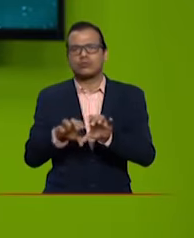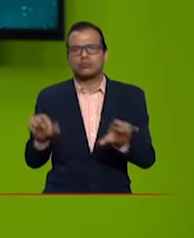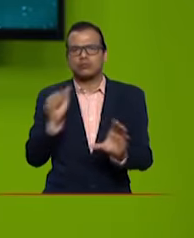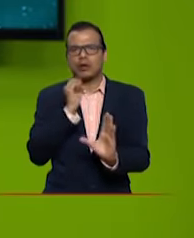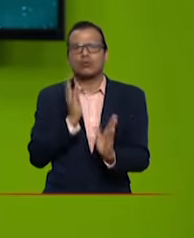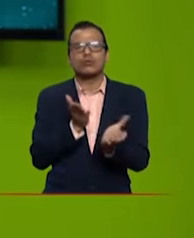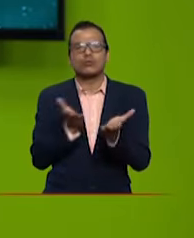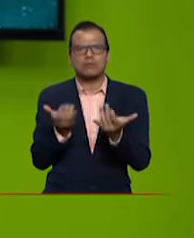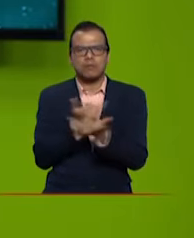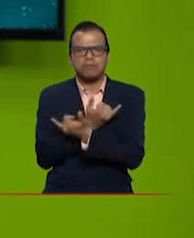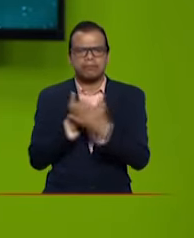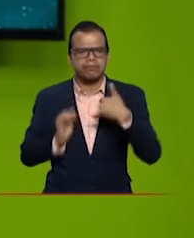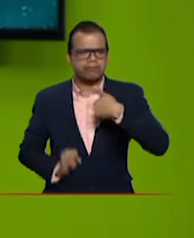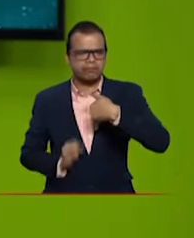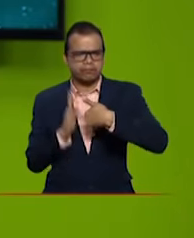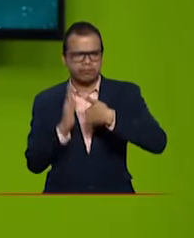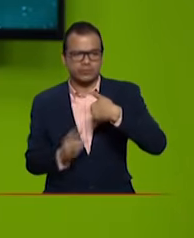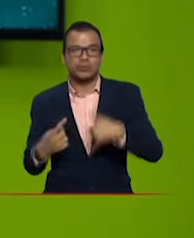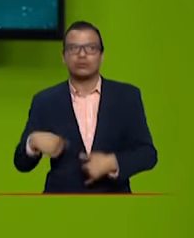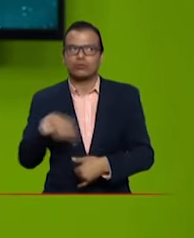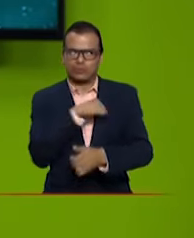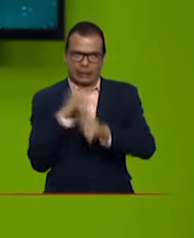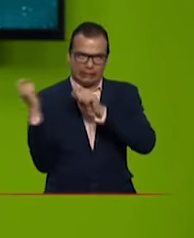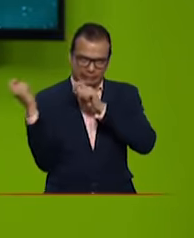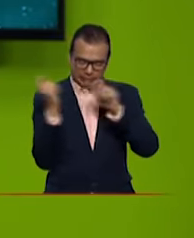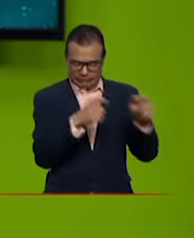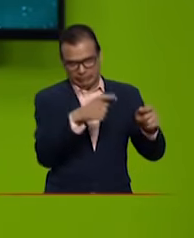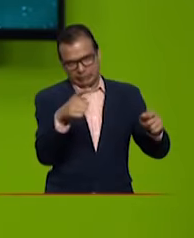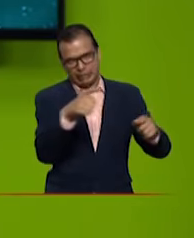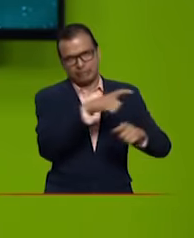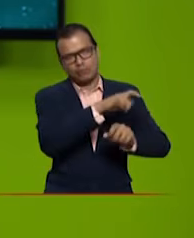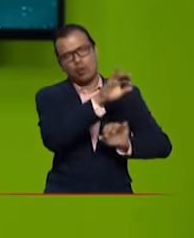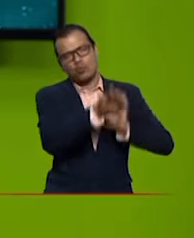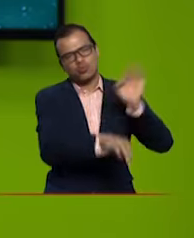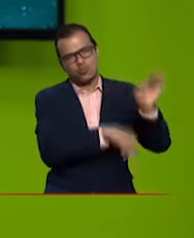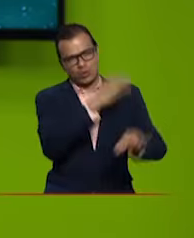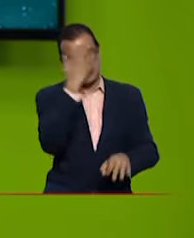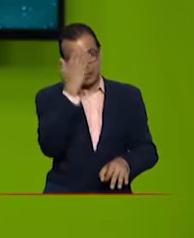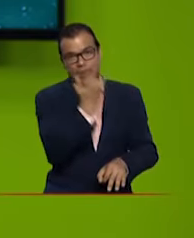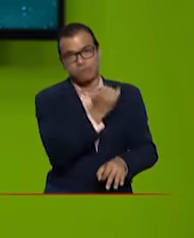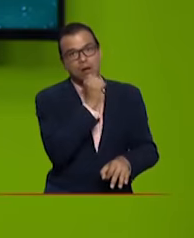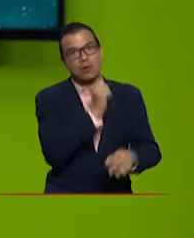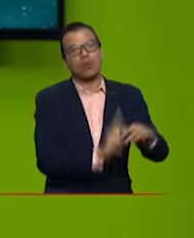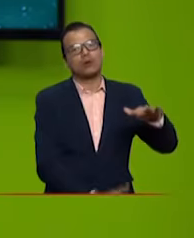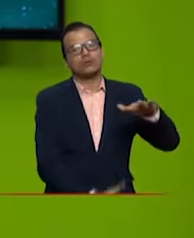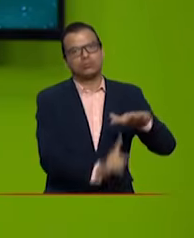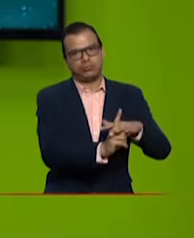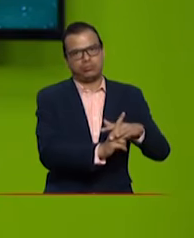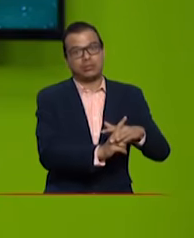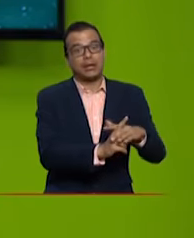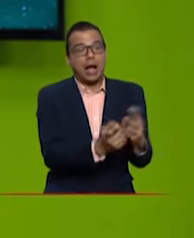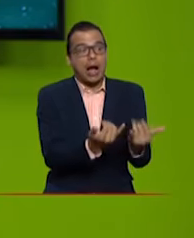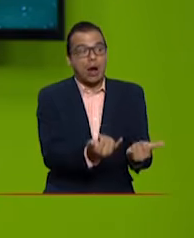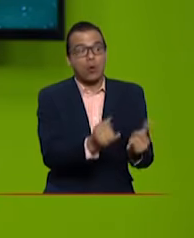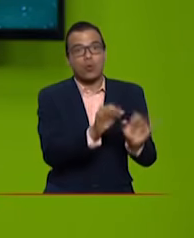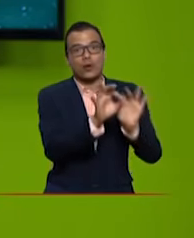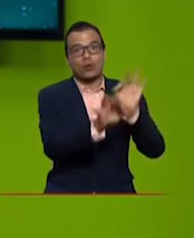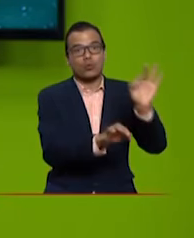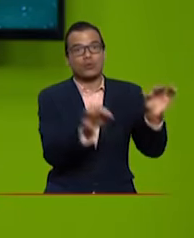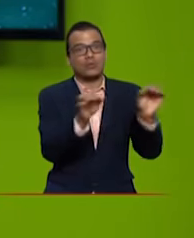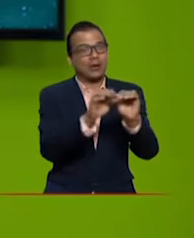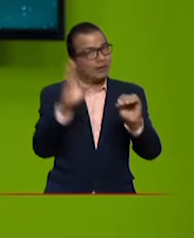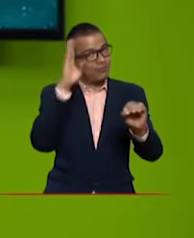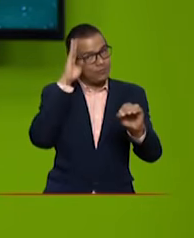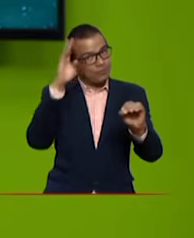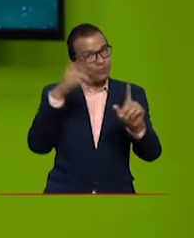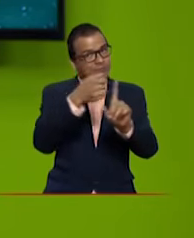territorio. Por eso es que nosotros los declaramos áreas protegidas, para protegerlos no solo ahora, sino en el futuro y que tengamos agua a todos